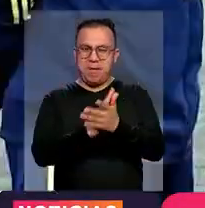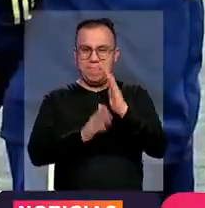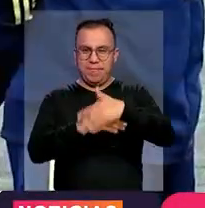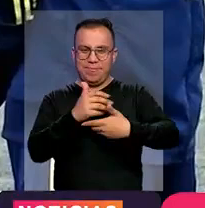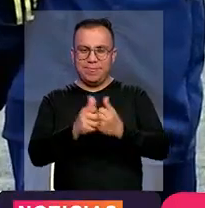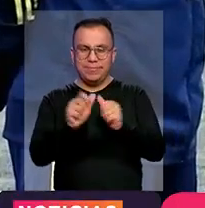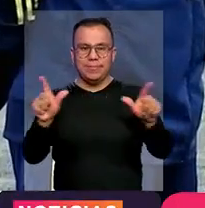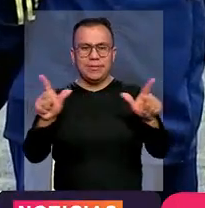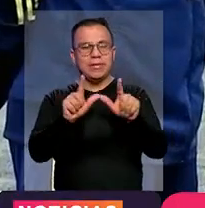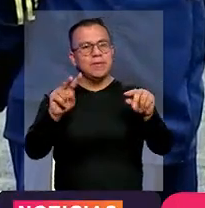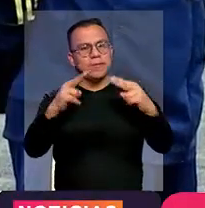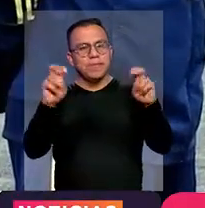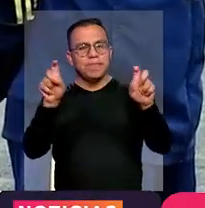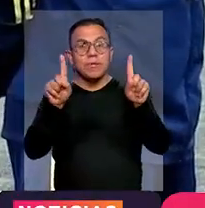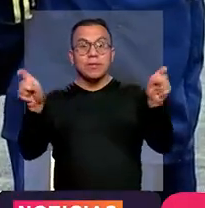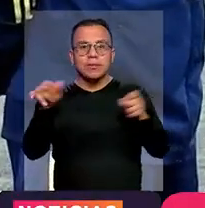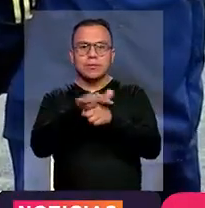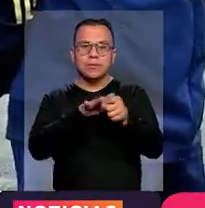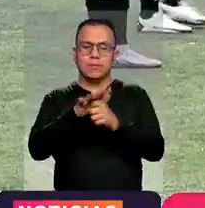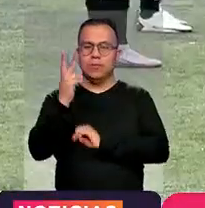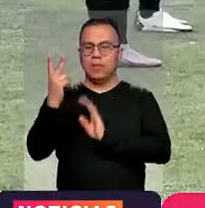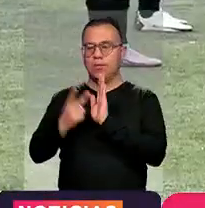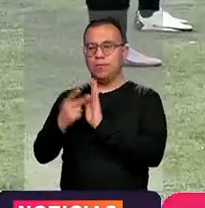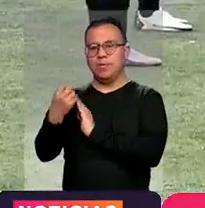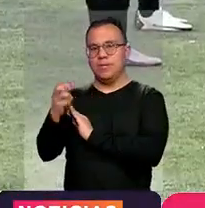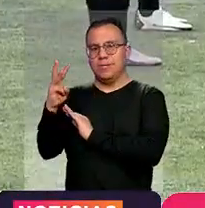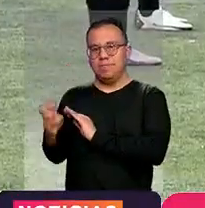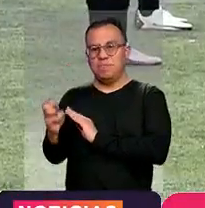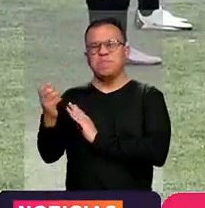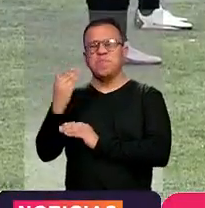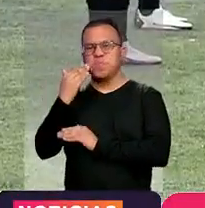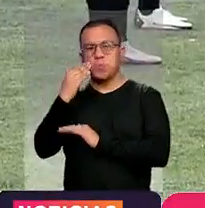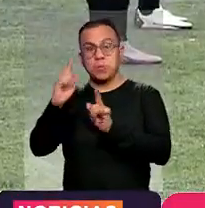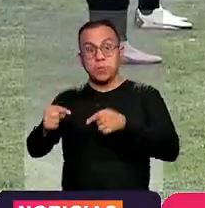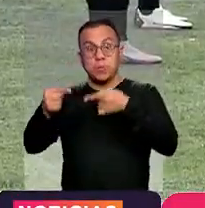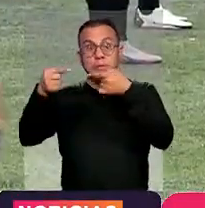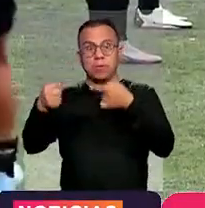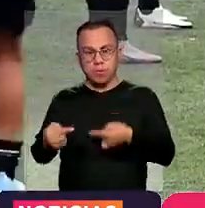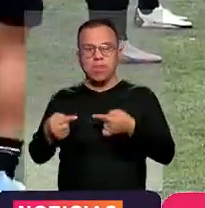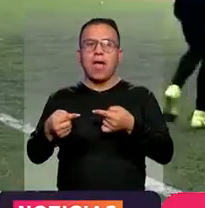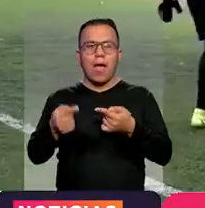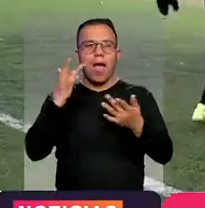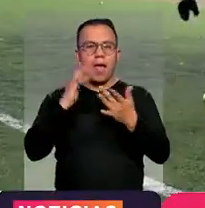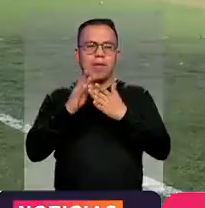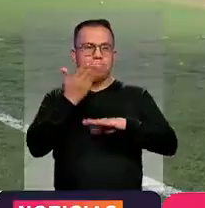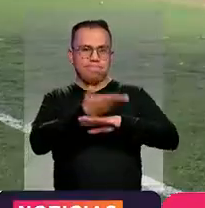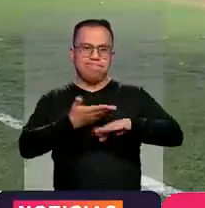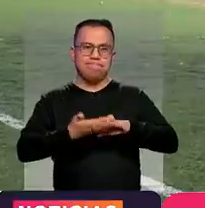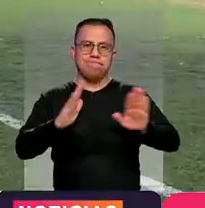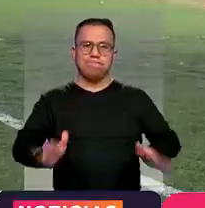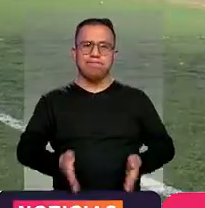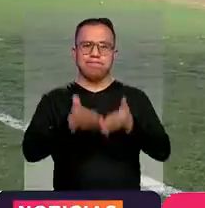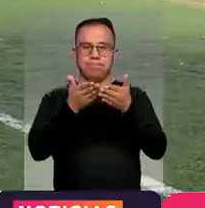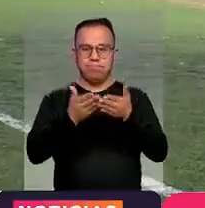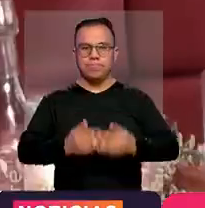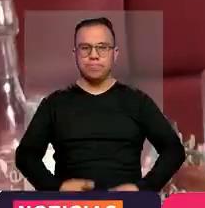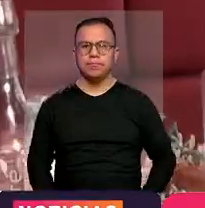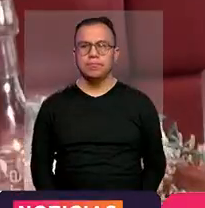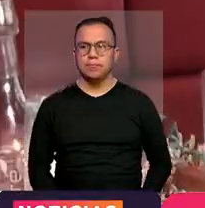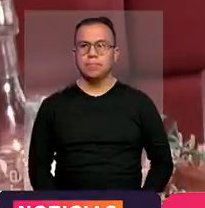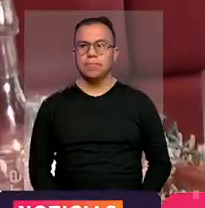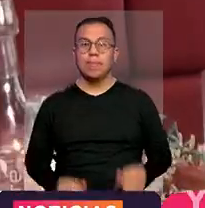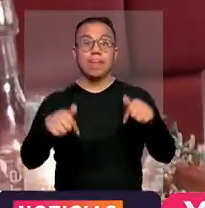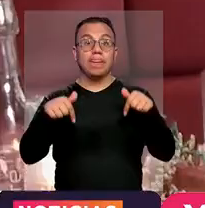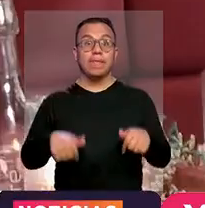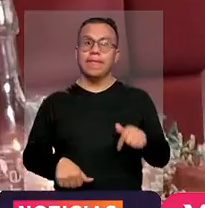comunicación para reflexionar sobre lo sucedido en 2018, cuando se enfrentó a los directivos del fútbol exigiendo mejores condiciones. Si este